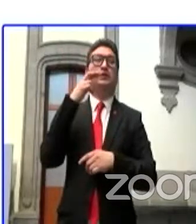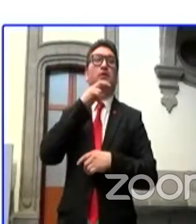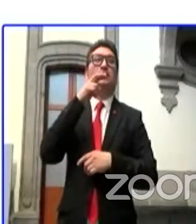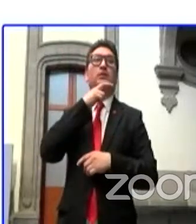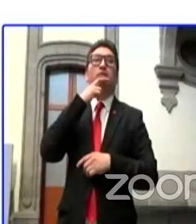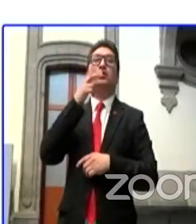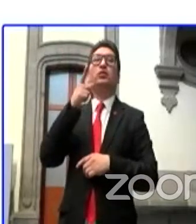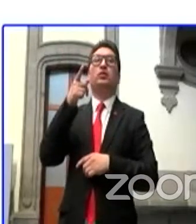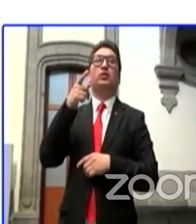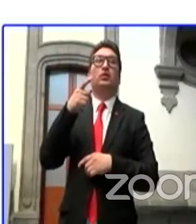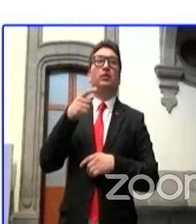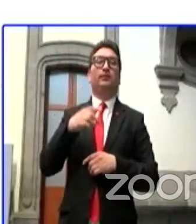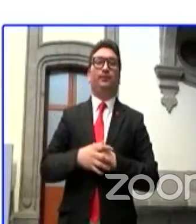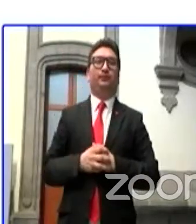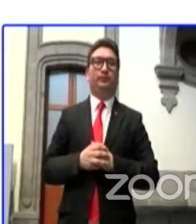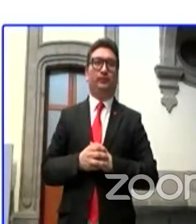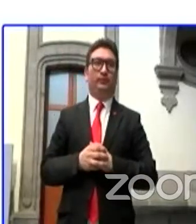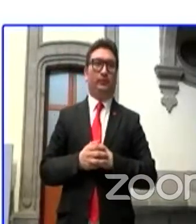Sí.